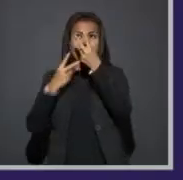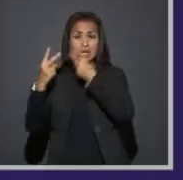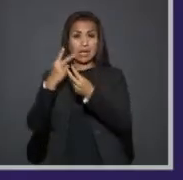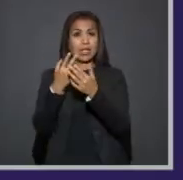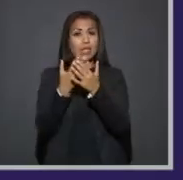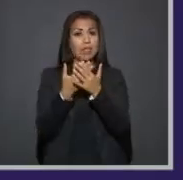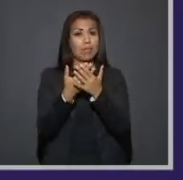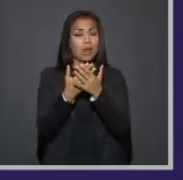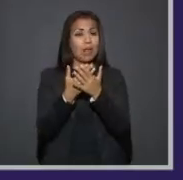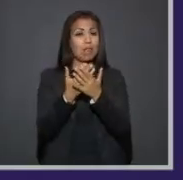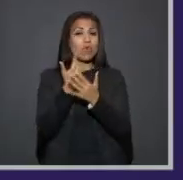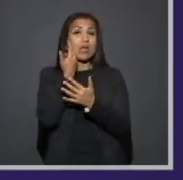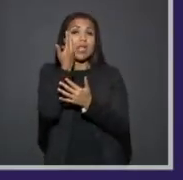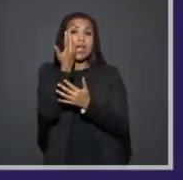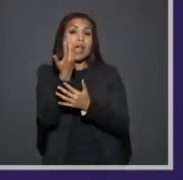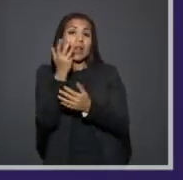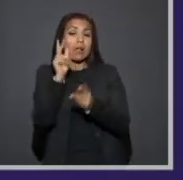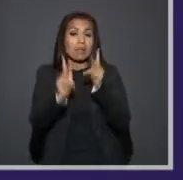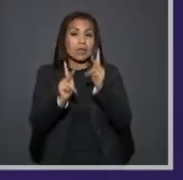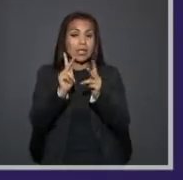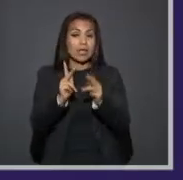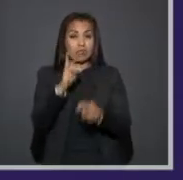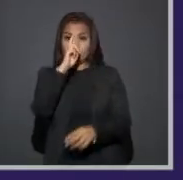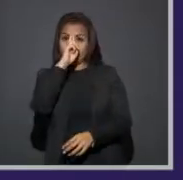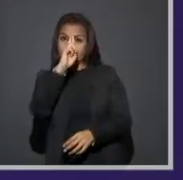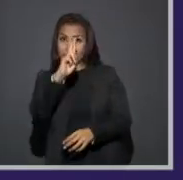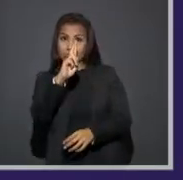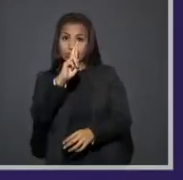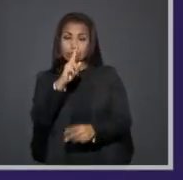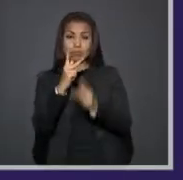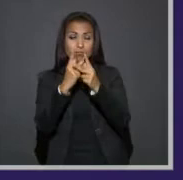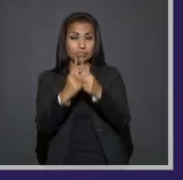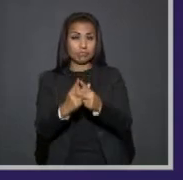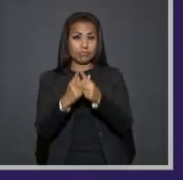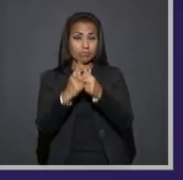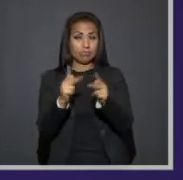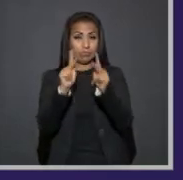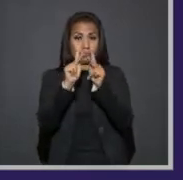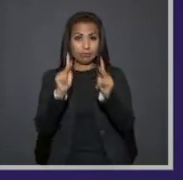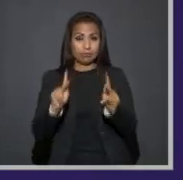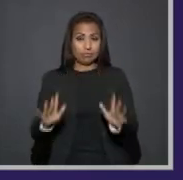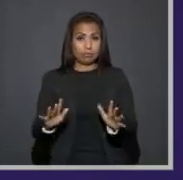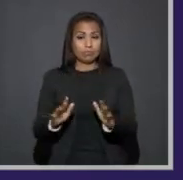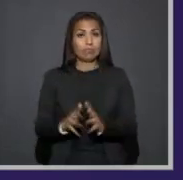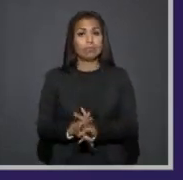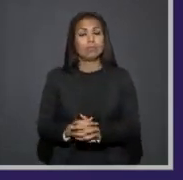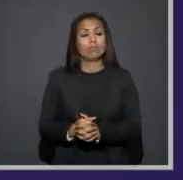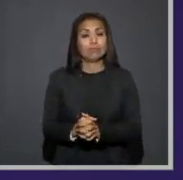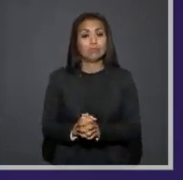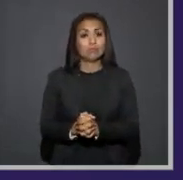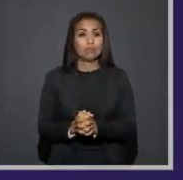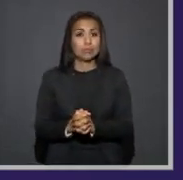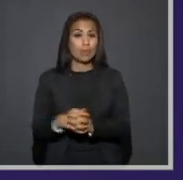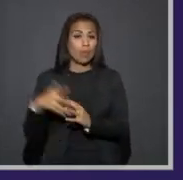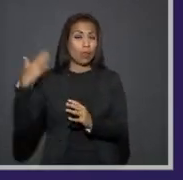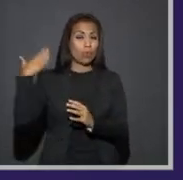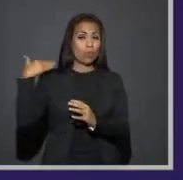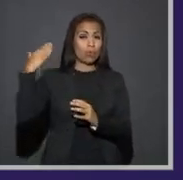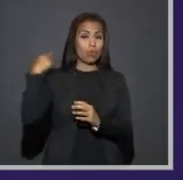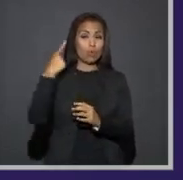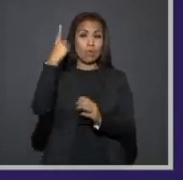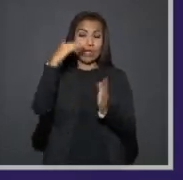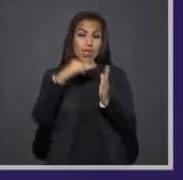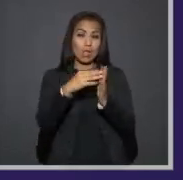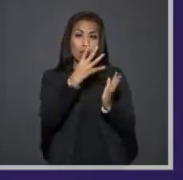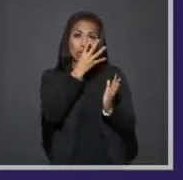un espíritu de diálogo, respeto y tolerancia. Esto es lo que nos ha caracterizado desde 1994 en